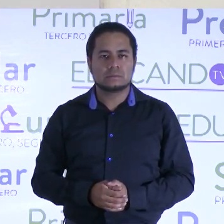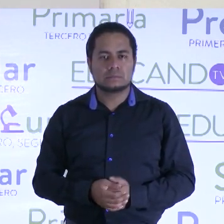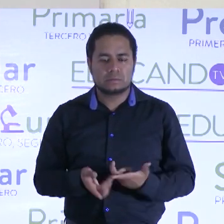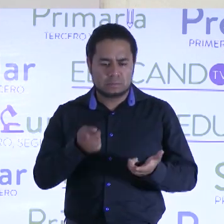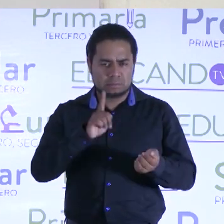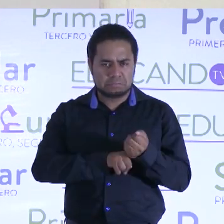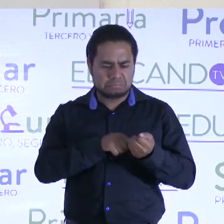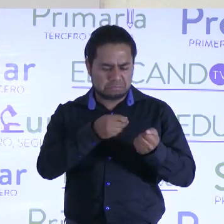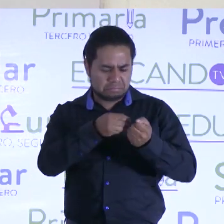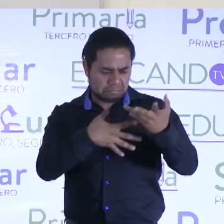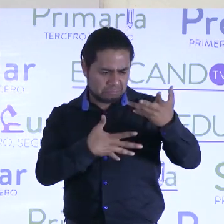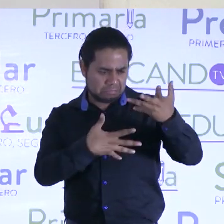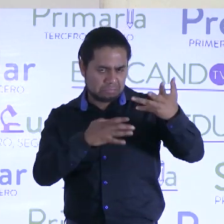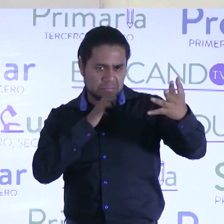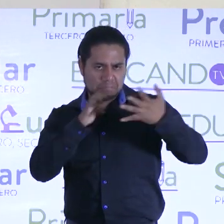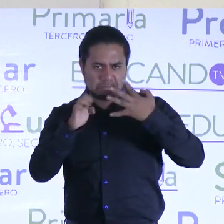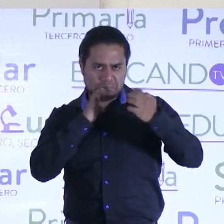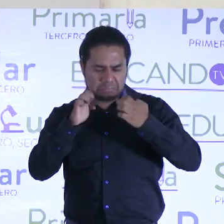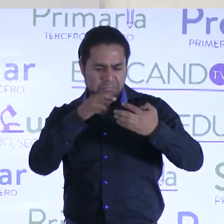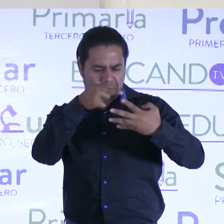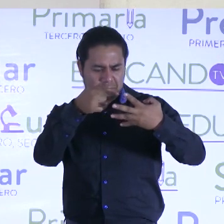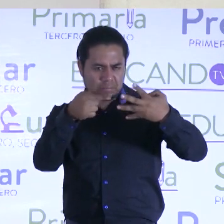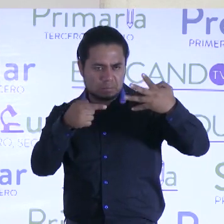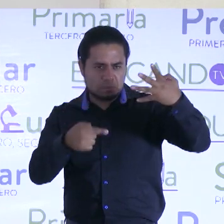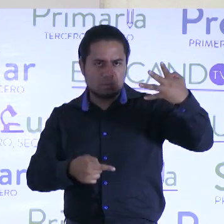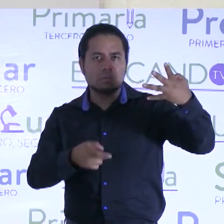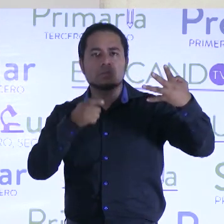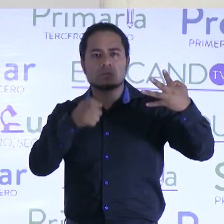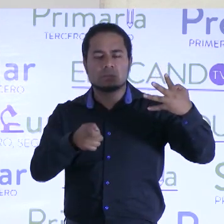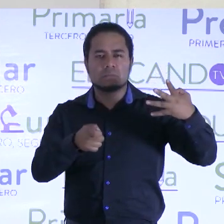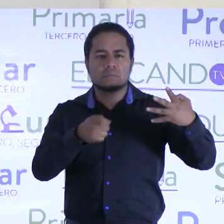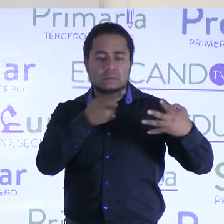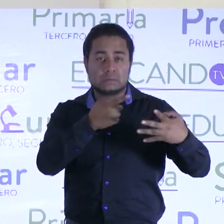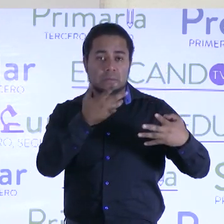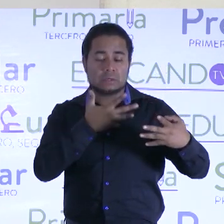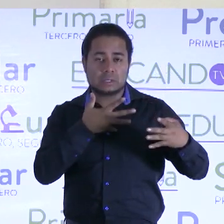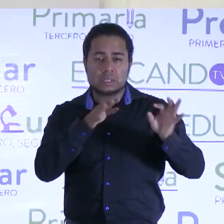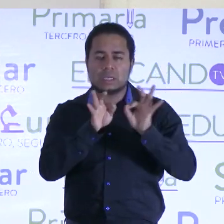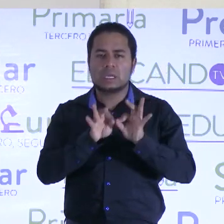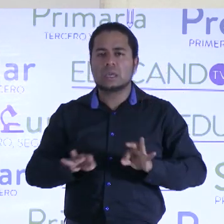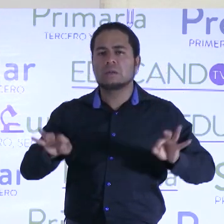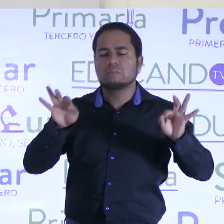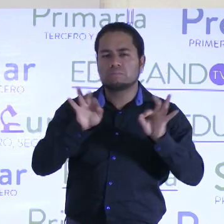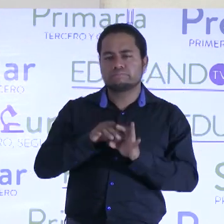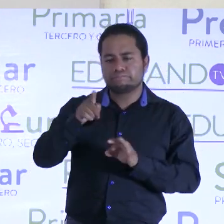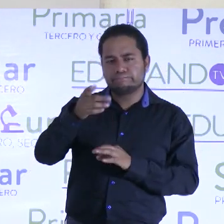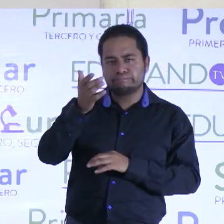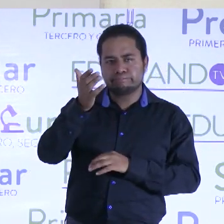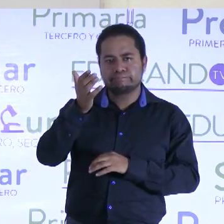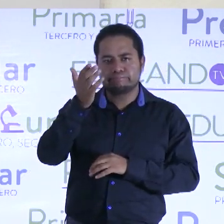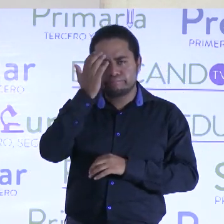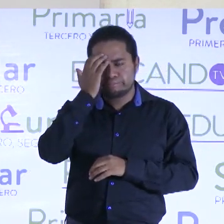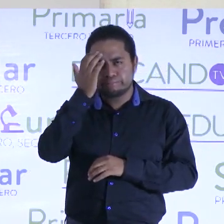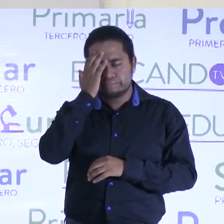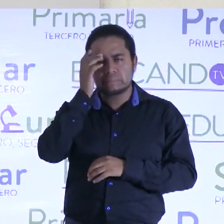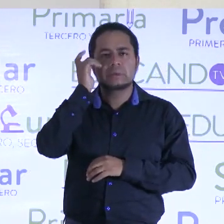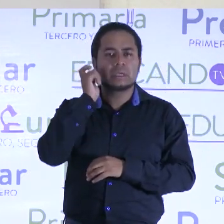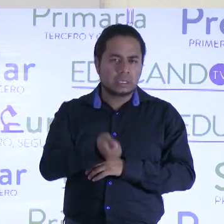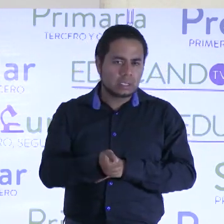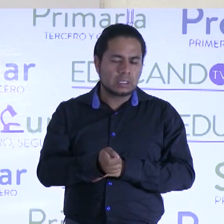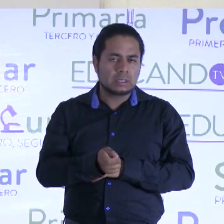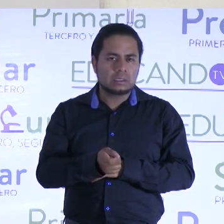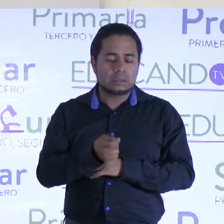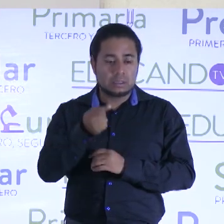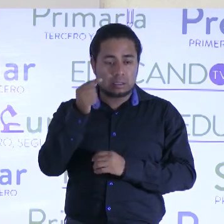En el cuerpo de la entrevista es muy importante tomar en cuenta que